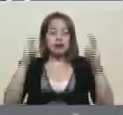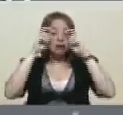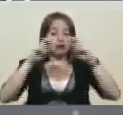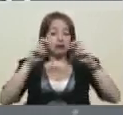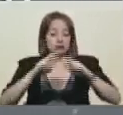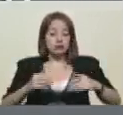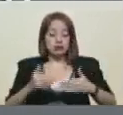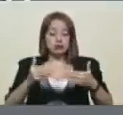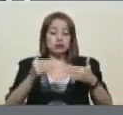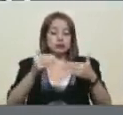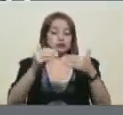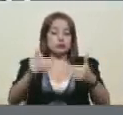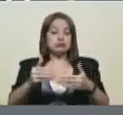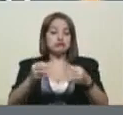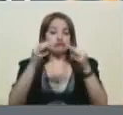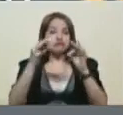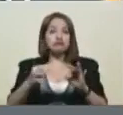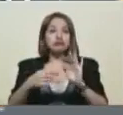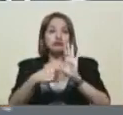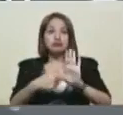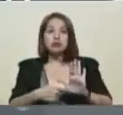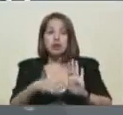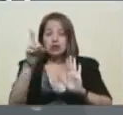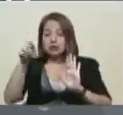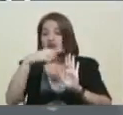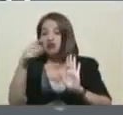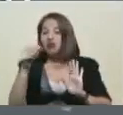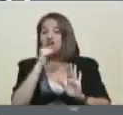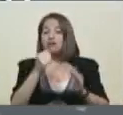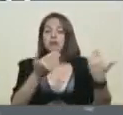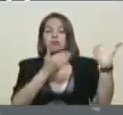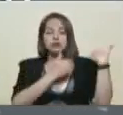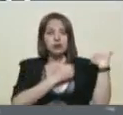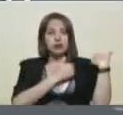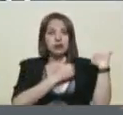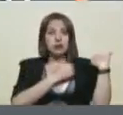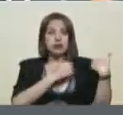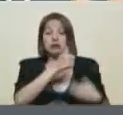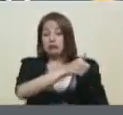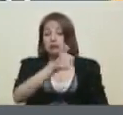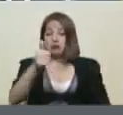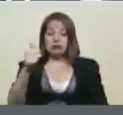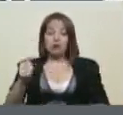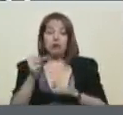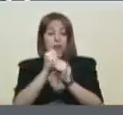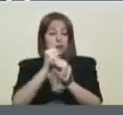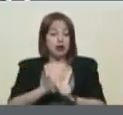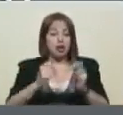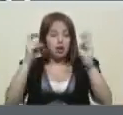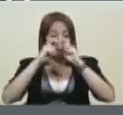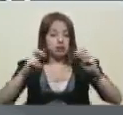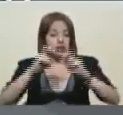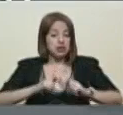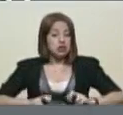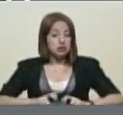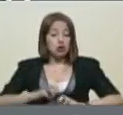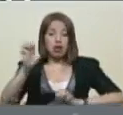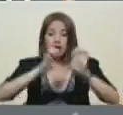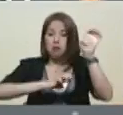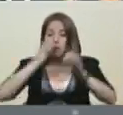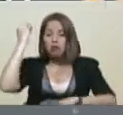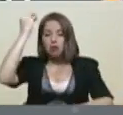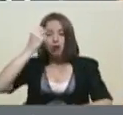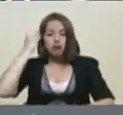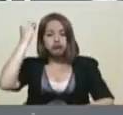en marcha, determinar o no responsabilidades. Las mismas, como te explicaba, vamos a constatarla, vamos